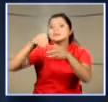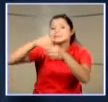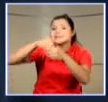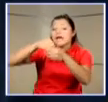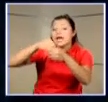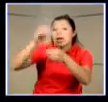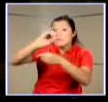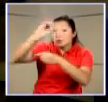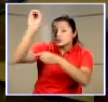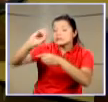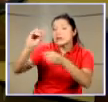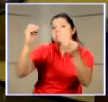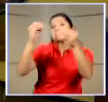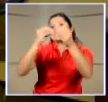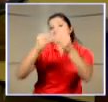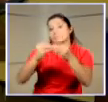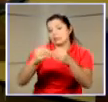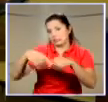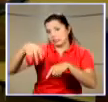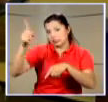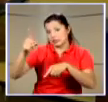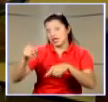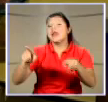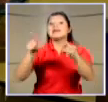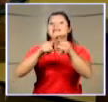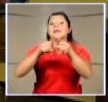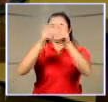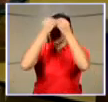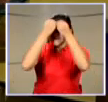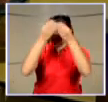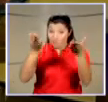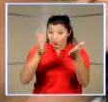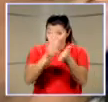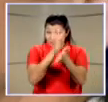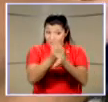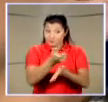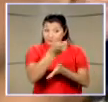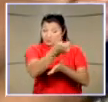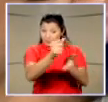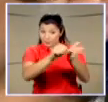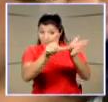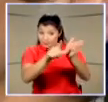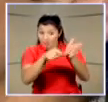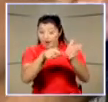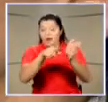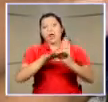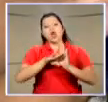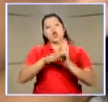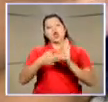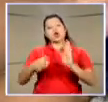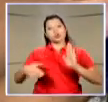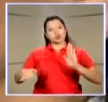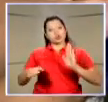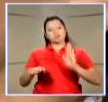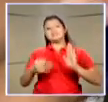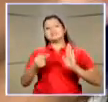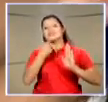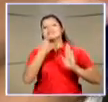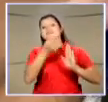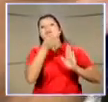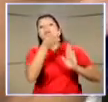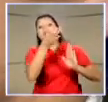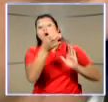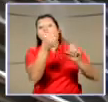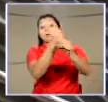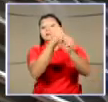se incrementarían. Incluso en el informe entregado a la Asamblea Legislativa, la Contralora General de la República recomendó realizarle